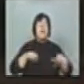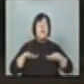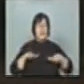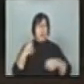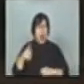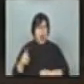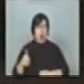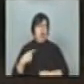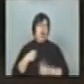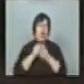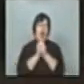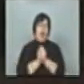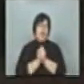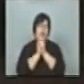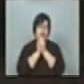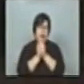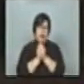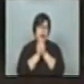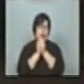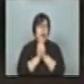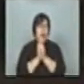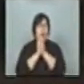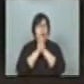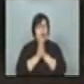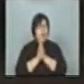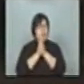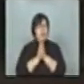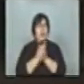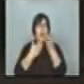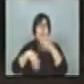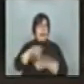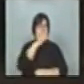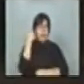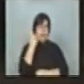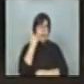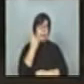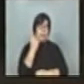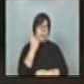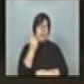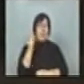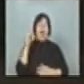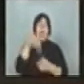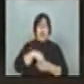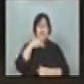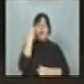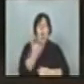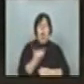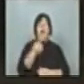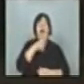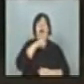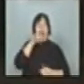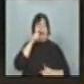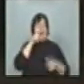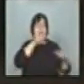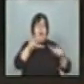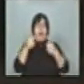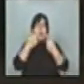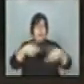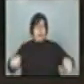en general, no tendrían sentido si faltara eso. Sería un museo muy triste si tenemos todo esto y no hay celebración de la